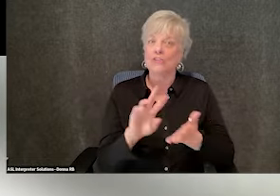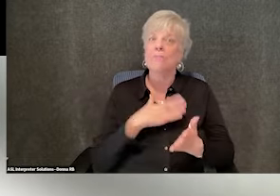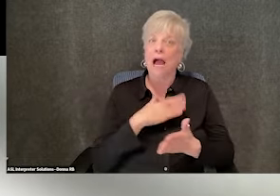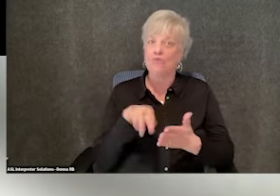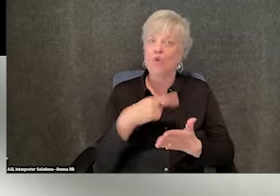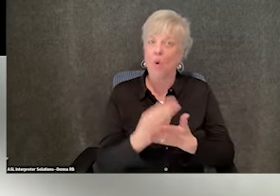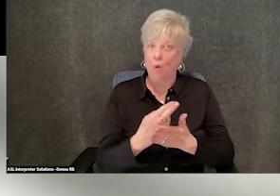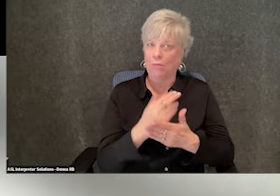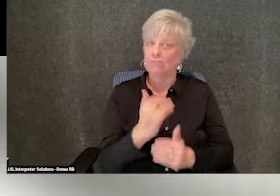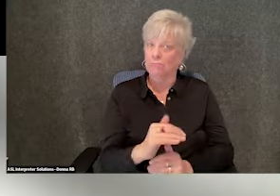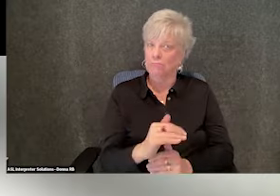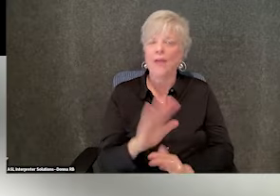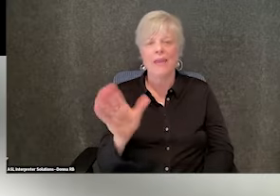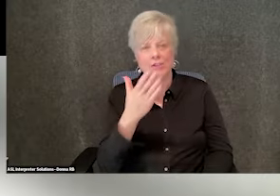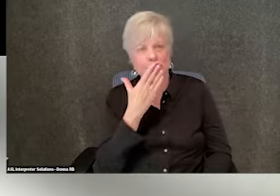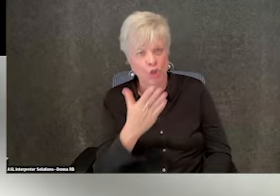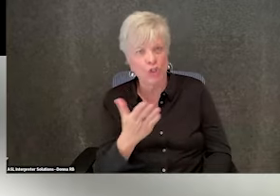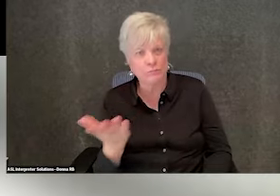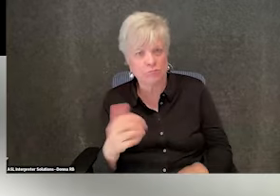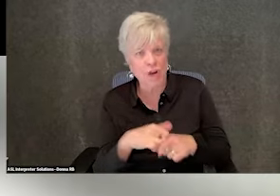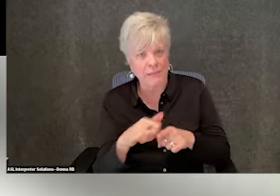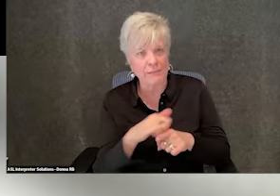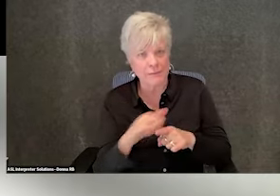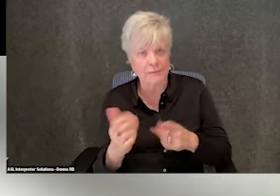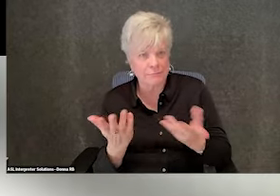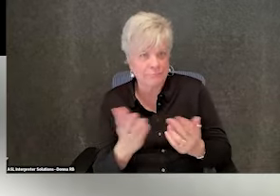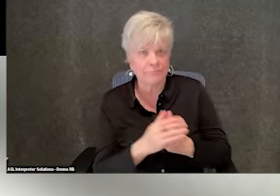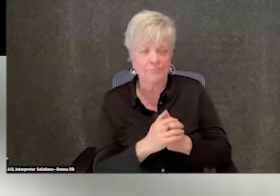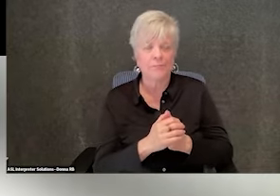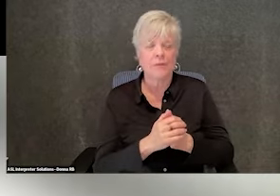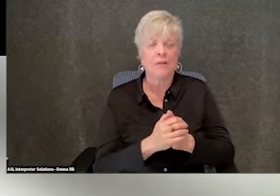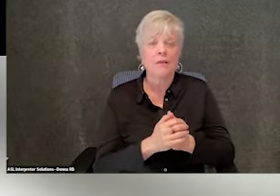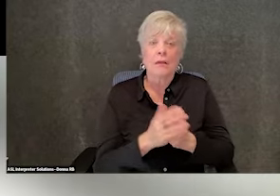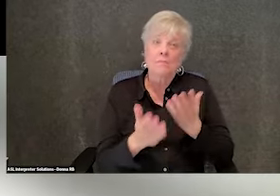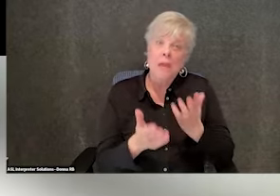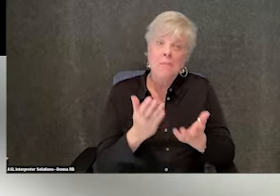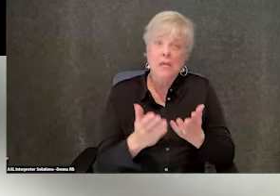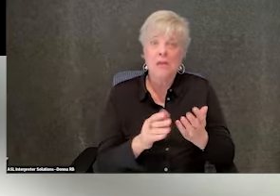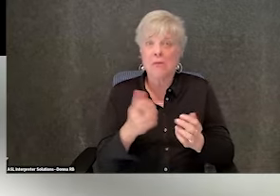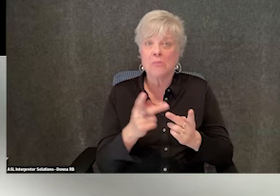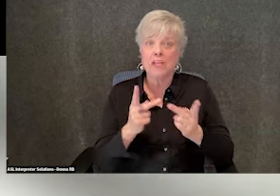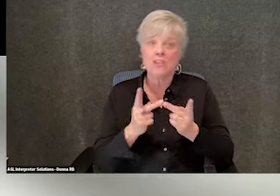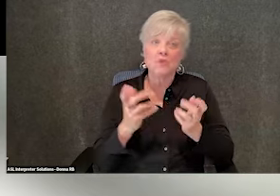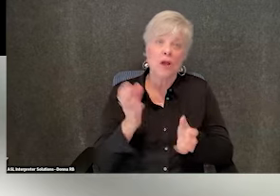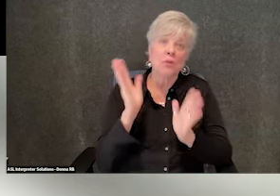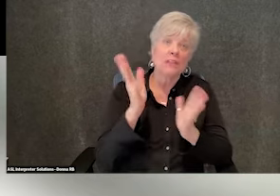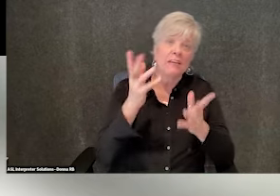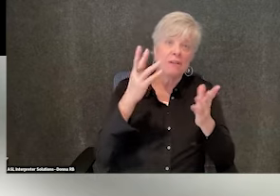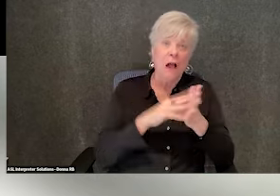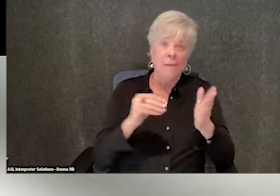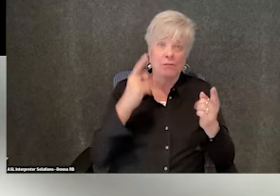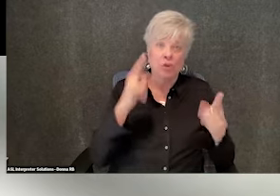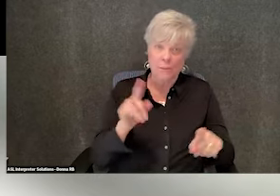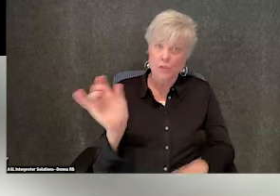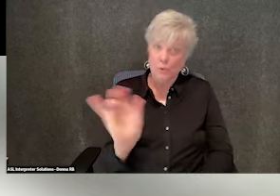estoy sirviendo, estoy cumpliendo. Creo que es solo buena práctica, o sea, buena